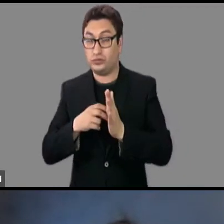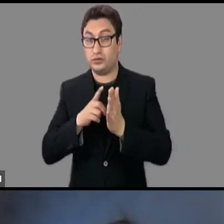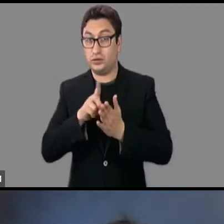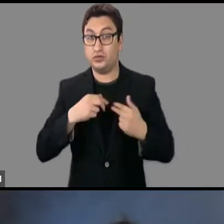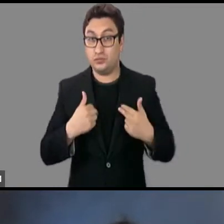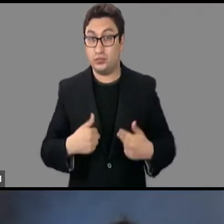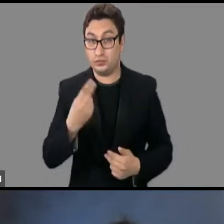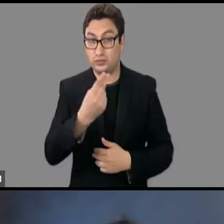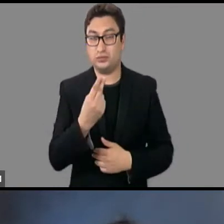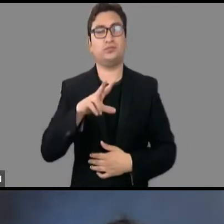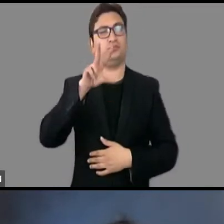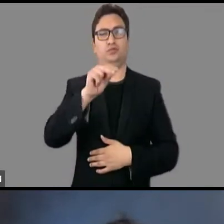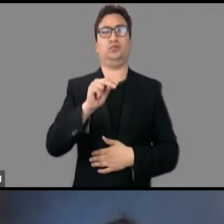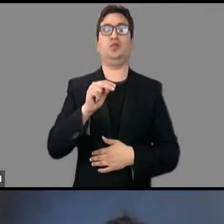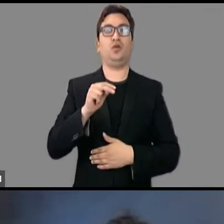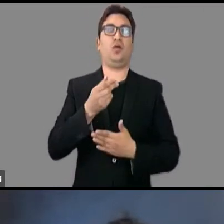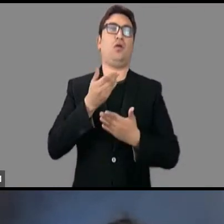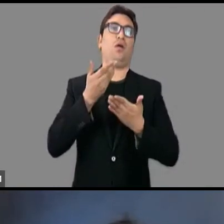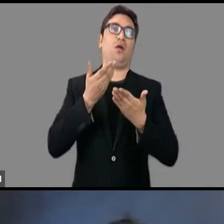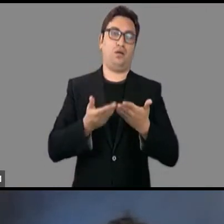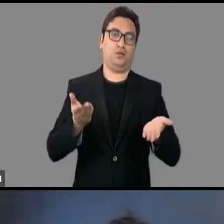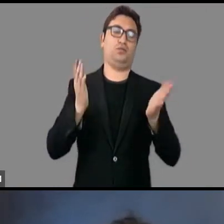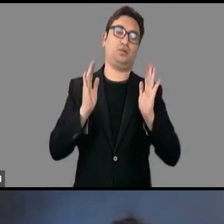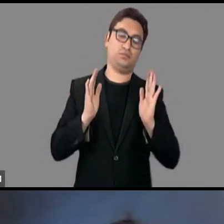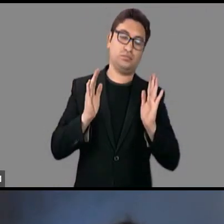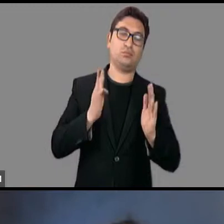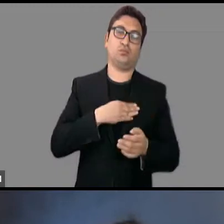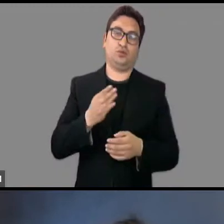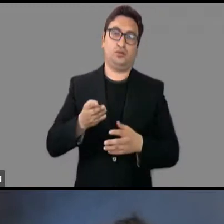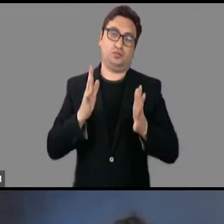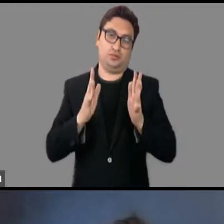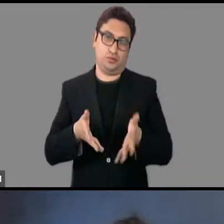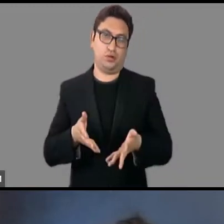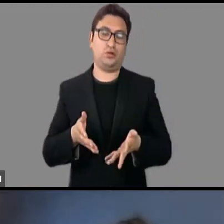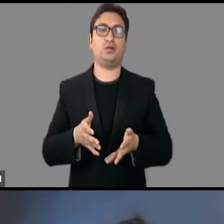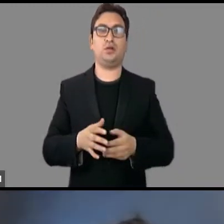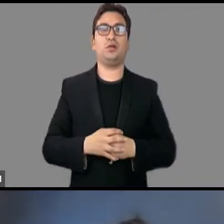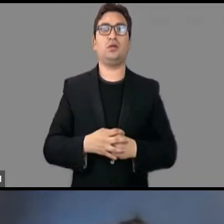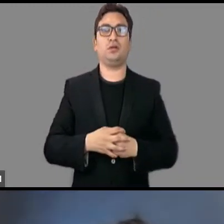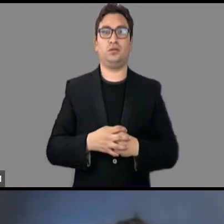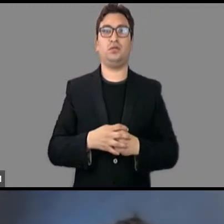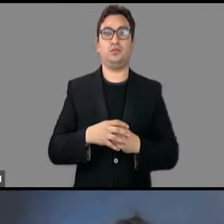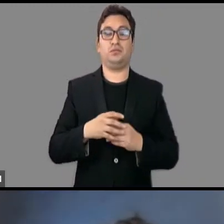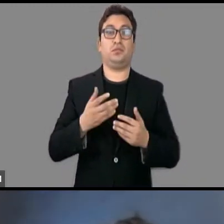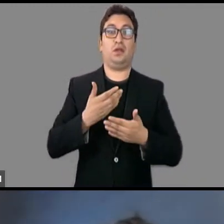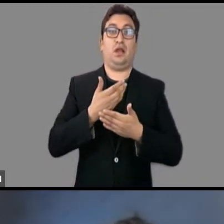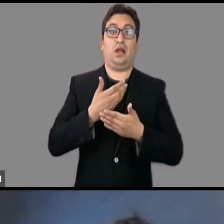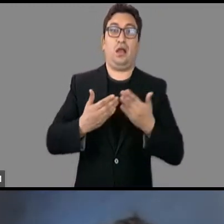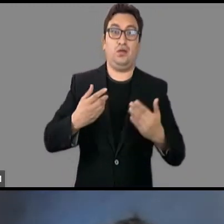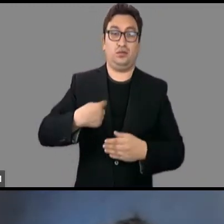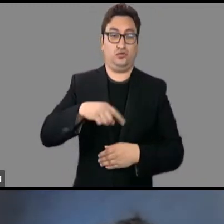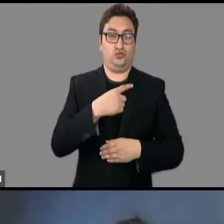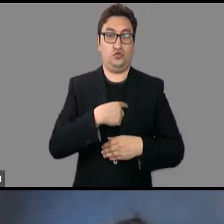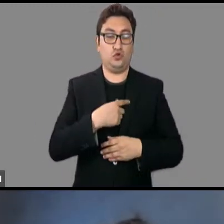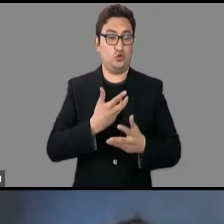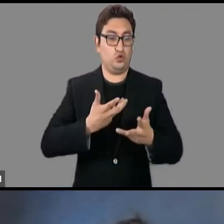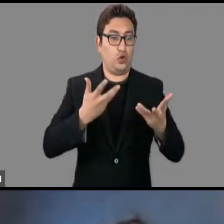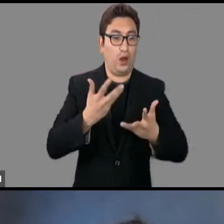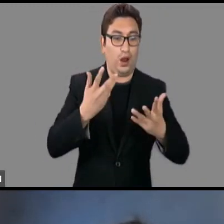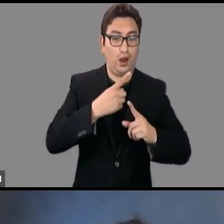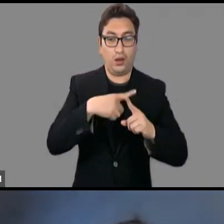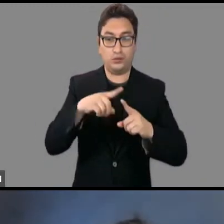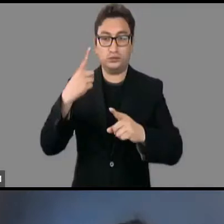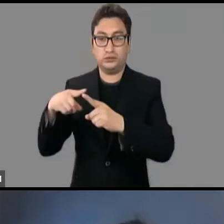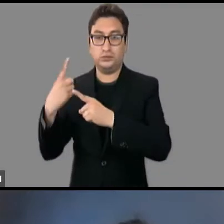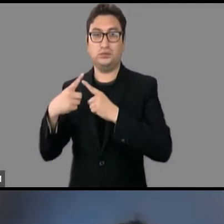no. Ahora, bueno, es una baraja, una carta más dentro de la baraja que tenemos todos